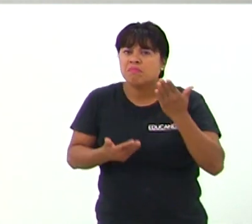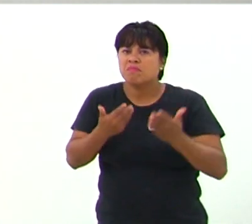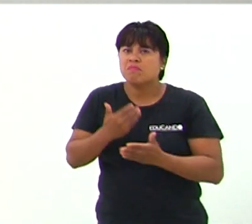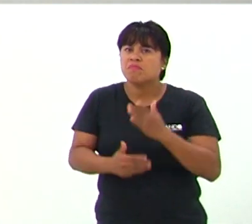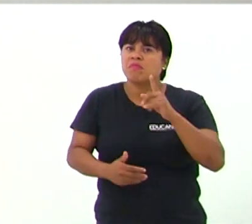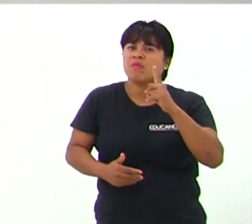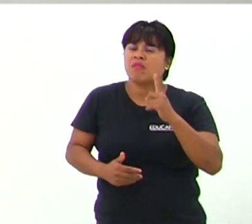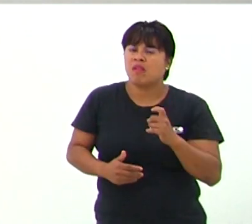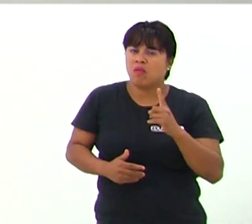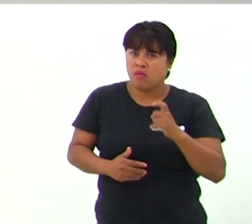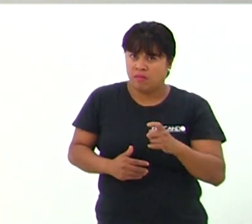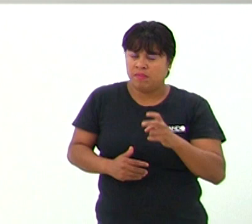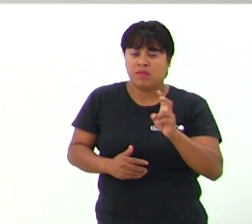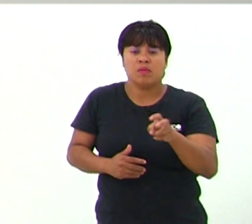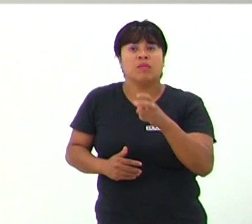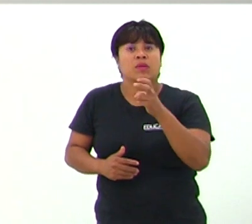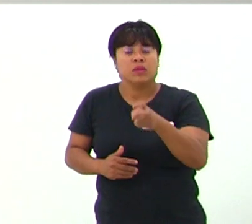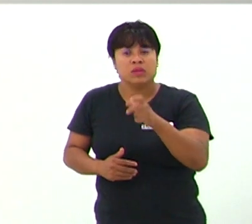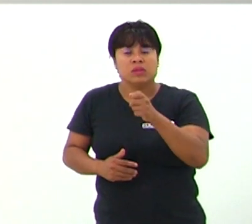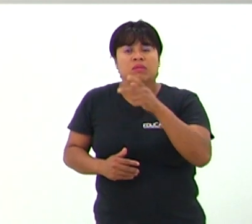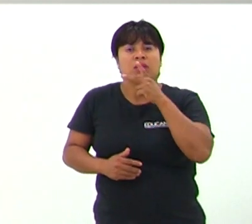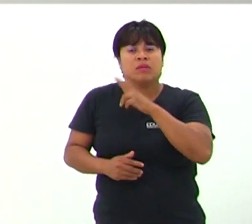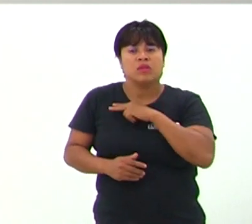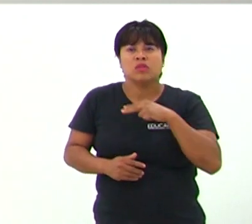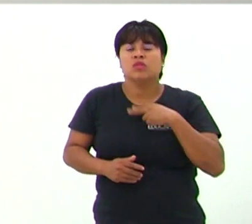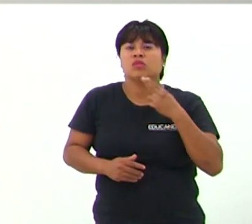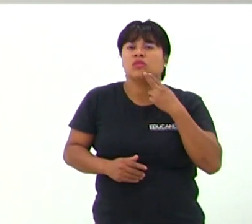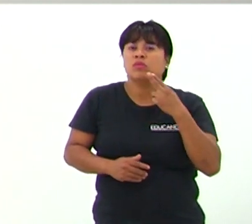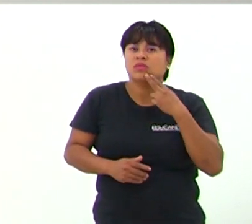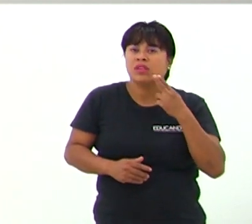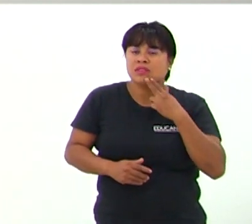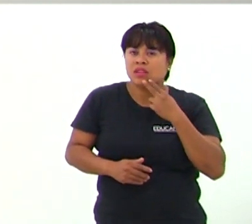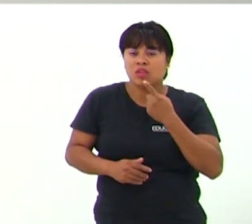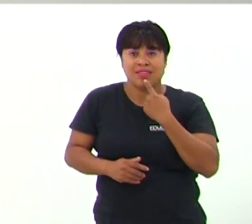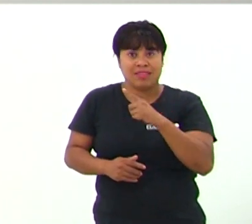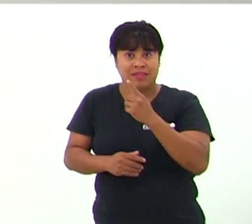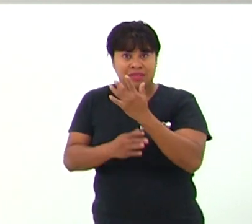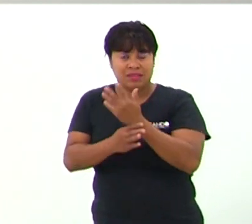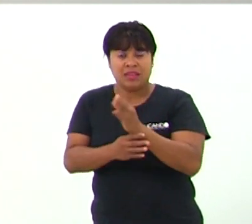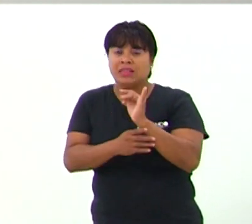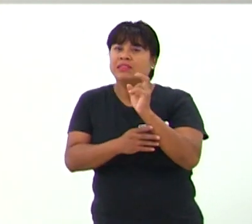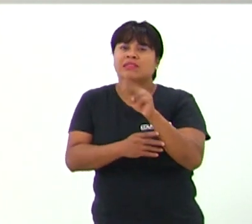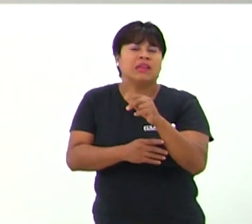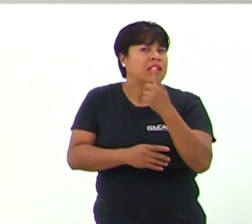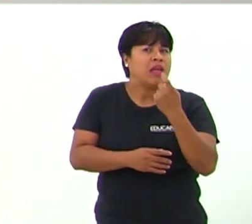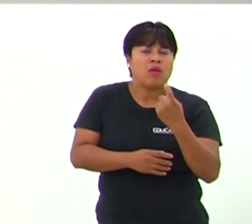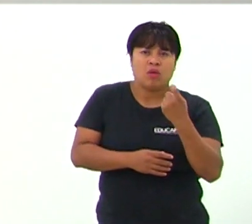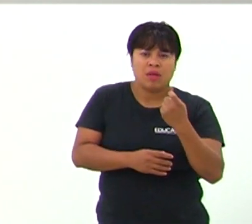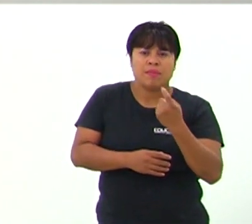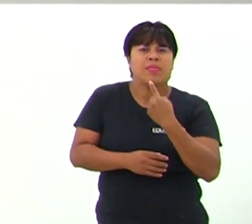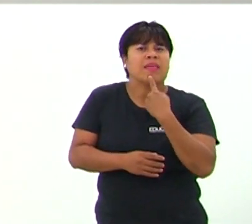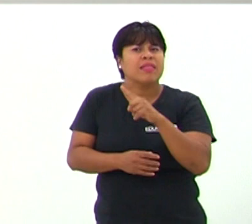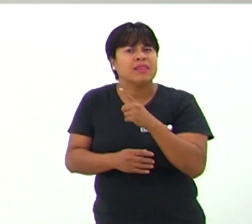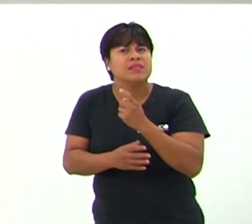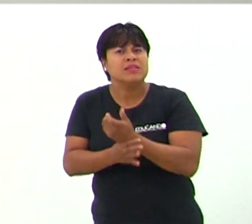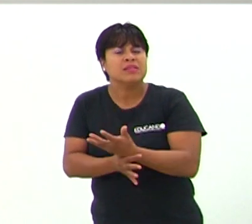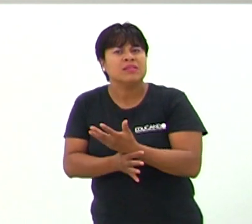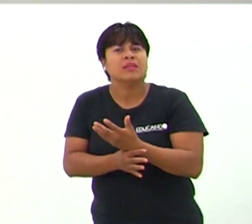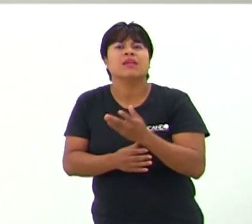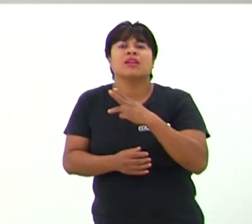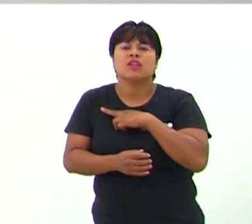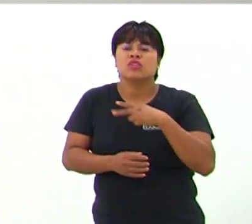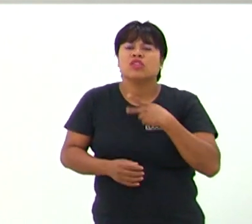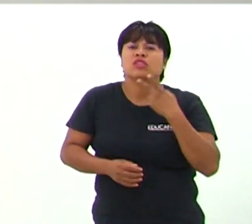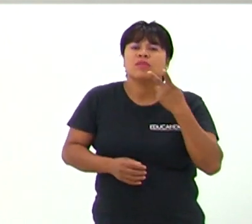agua. Bien, por lo tanto, la frase que estamos utilizando dice sin agua, quiere decir que estamos hablando de